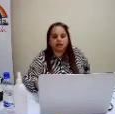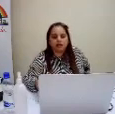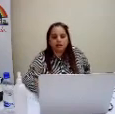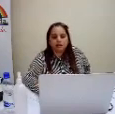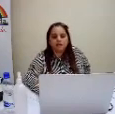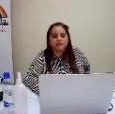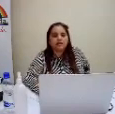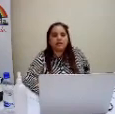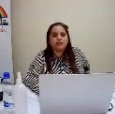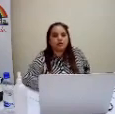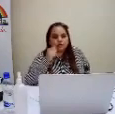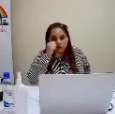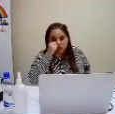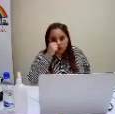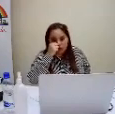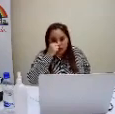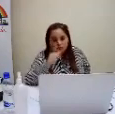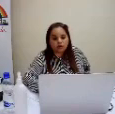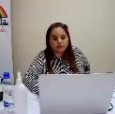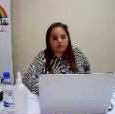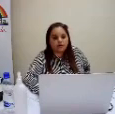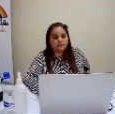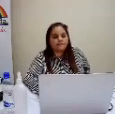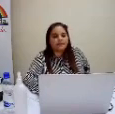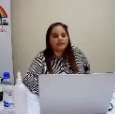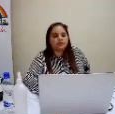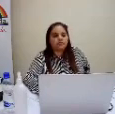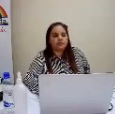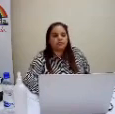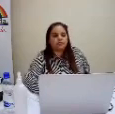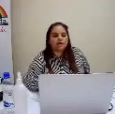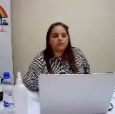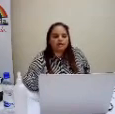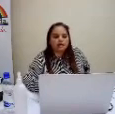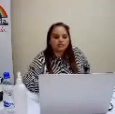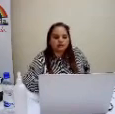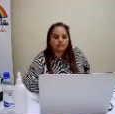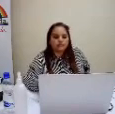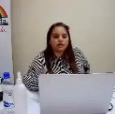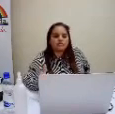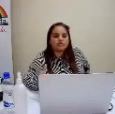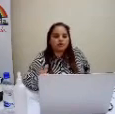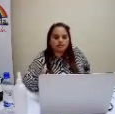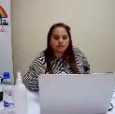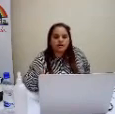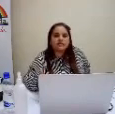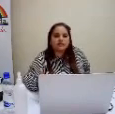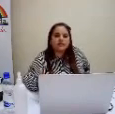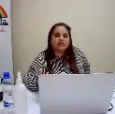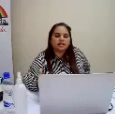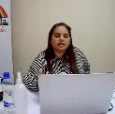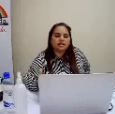trata la enfermedad, ellos no van a tolerar esos cambios, ¿verdad? Entonces, una buena medicación, una psicoeducación